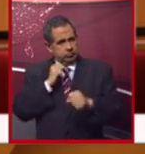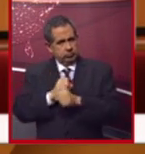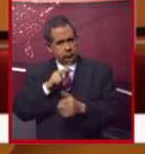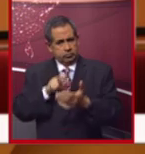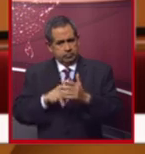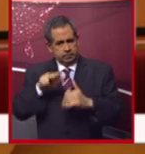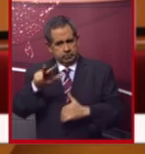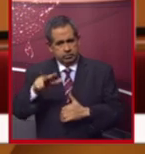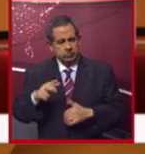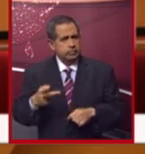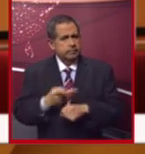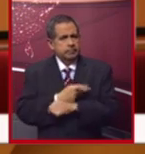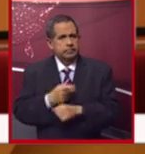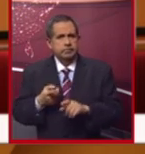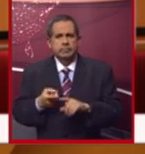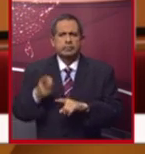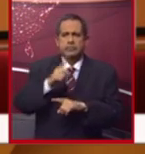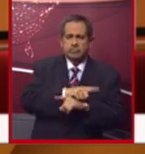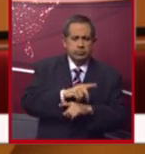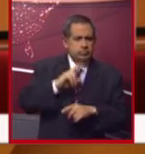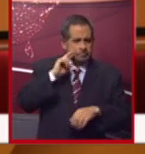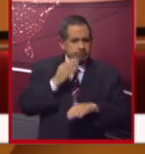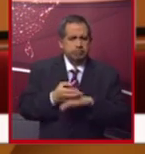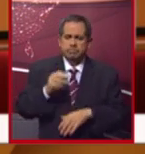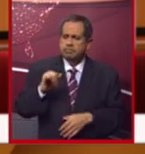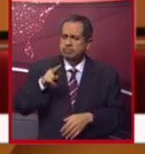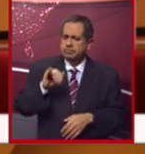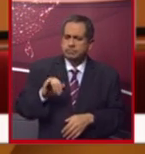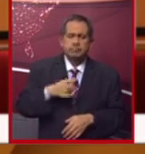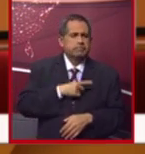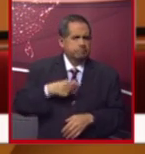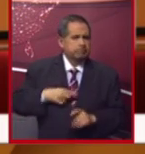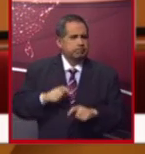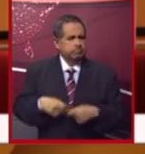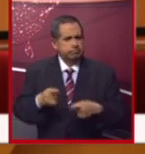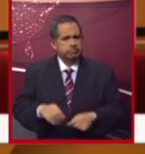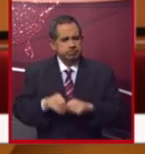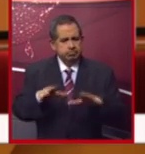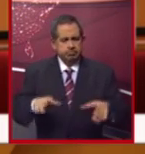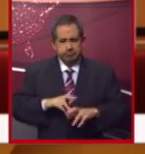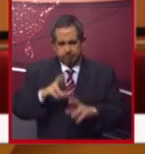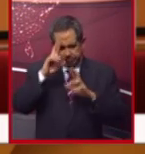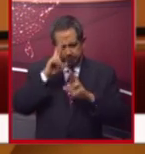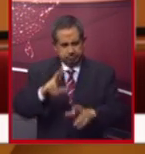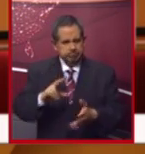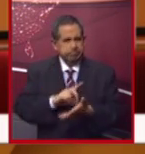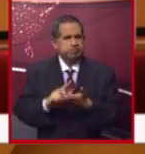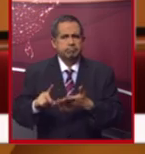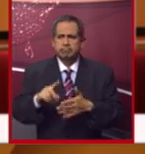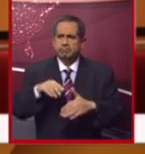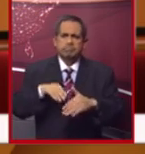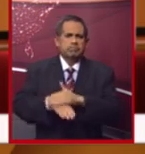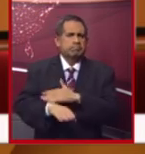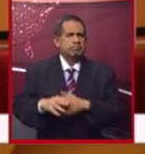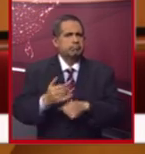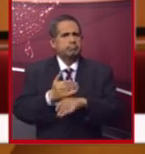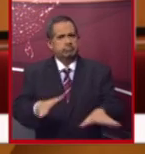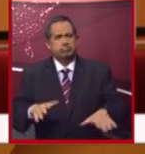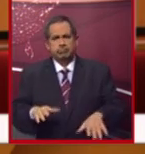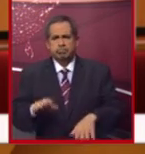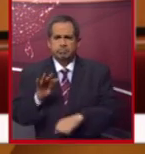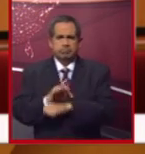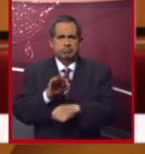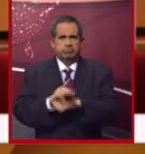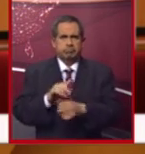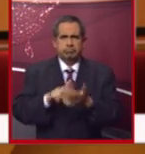2018 en relación con la obligación que tiene el INAI de garantizar el respeto de los derechos de acceso a la información y protección